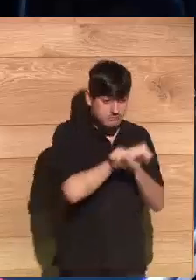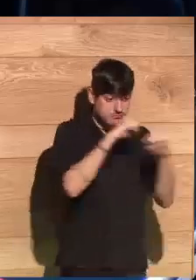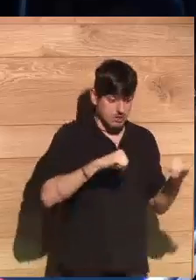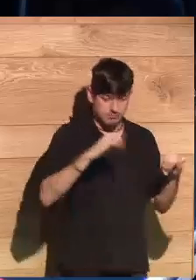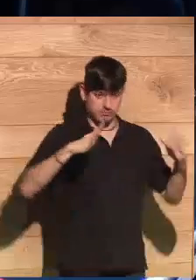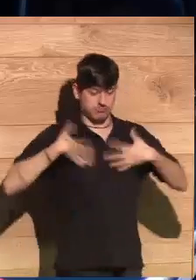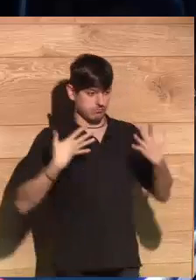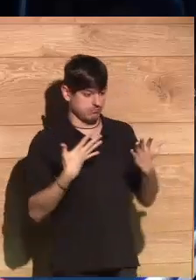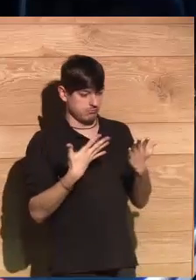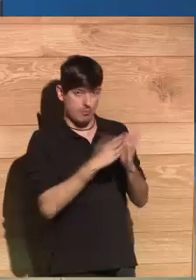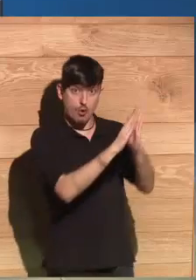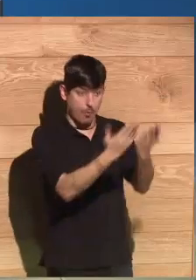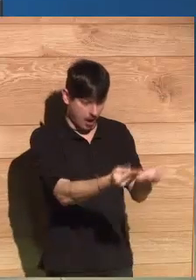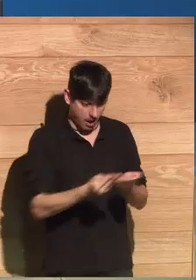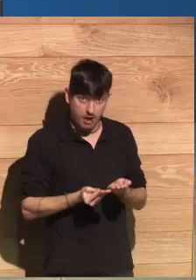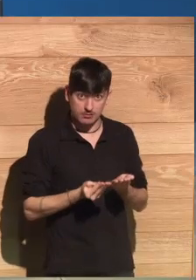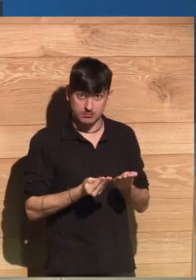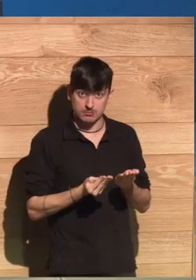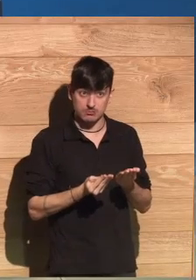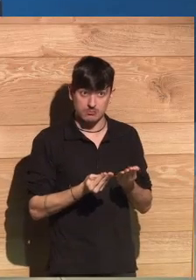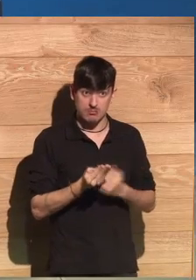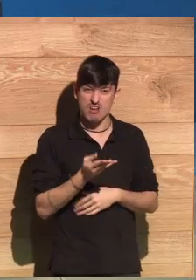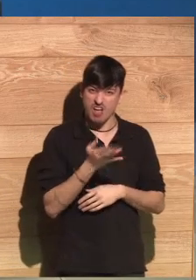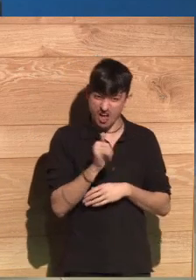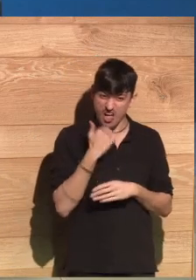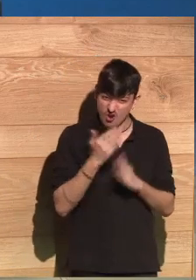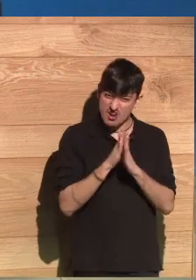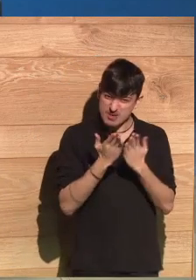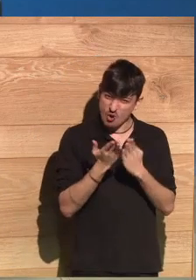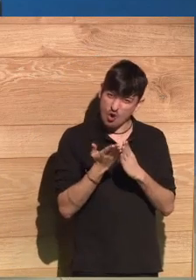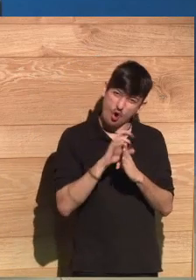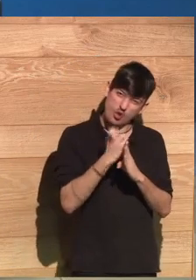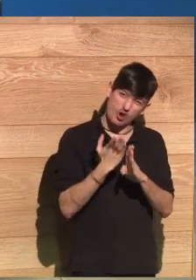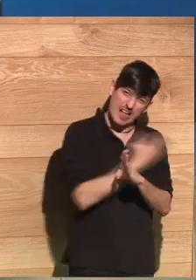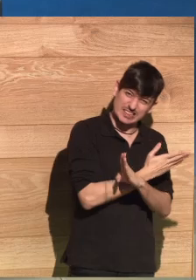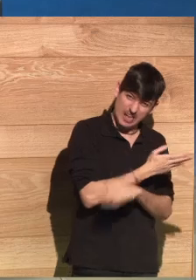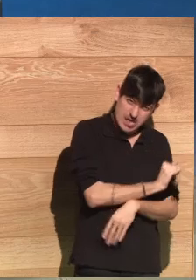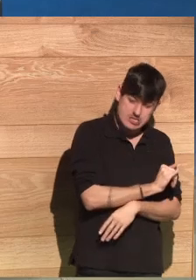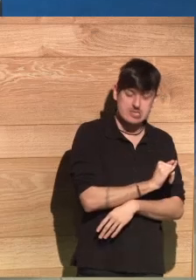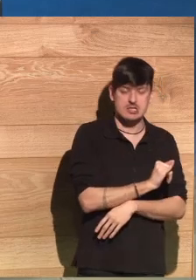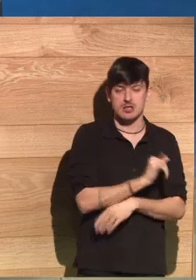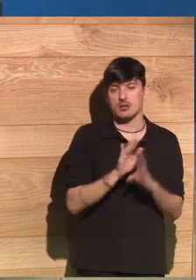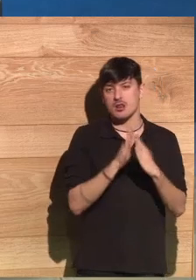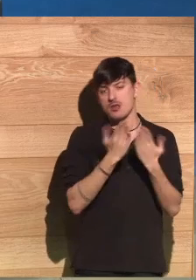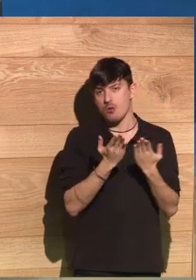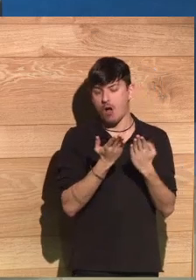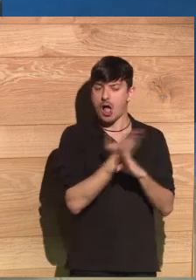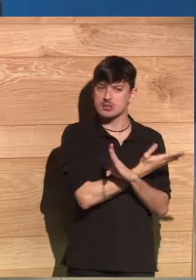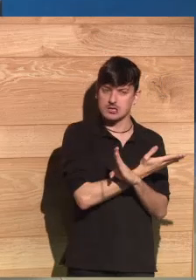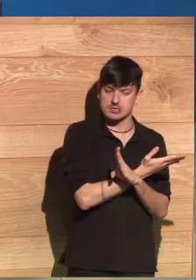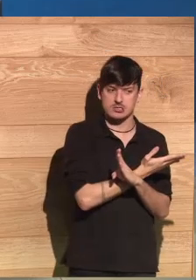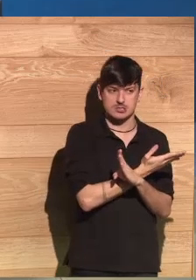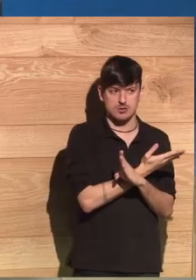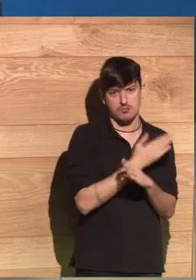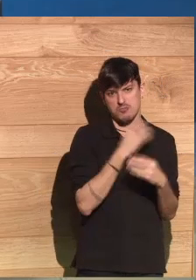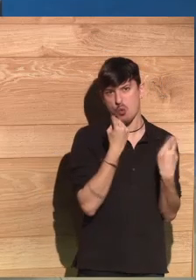la novela. Uh-huh. ¿Y hay algún ensayo anterior a este o no? ¿O es la primera bueno, que la novela anterior que saqué es